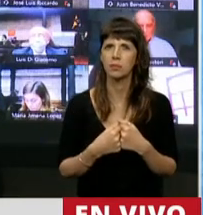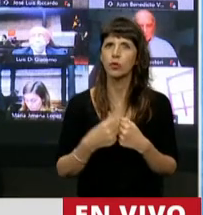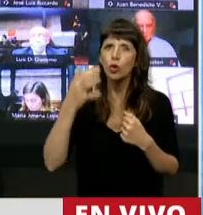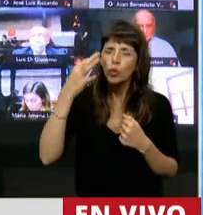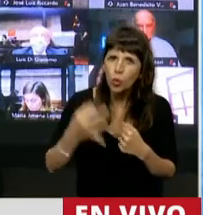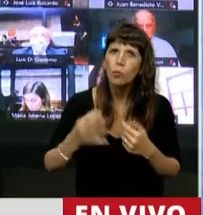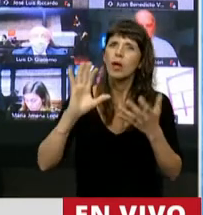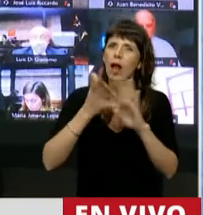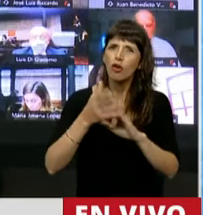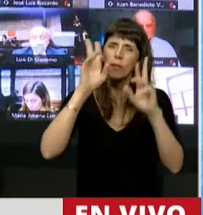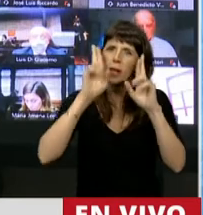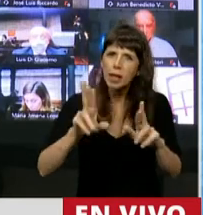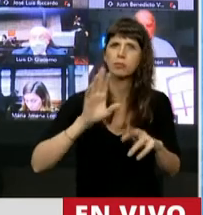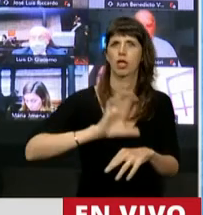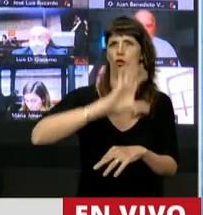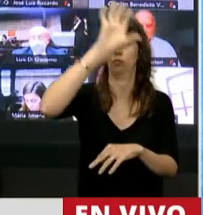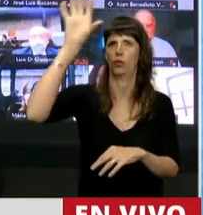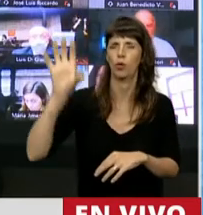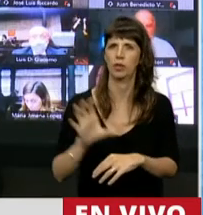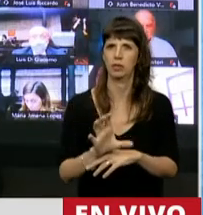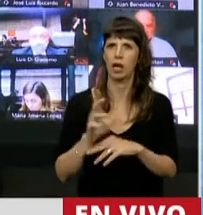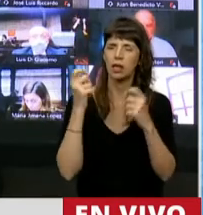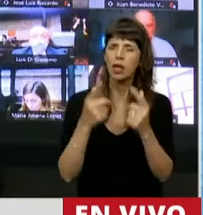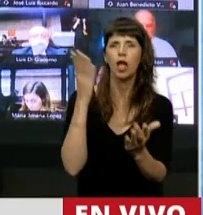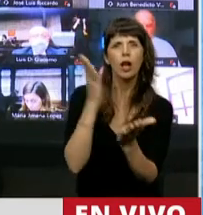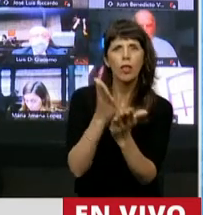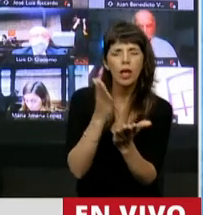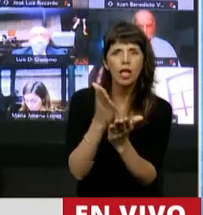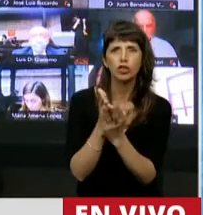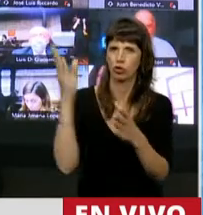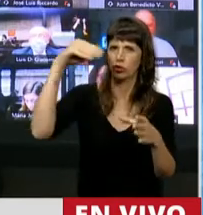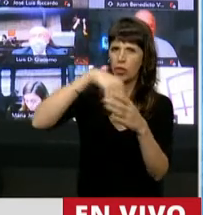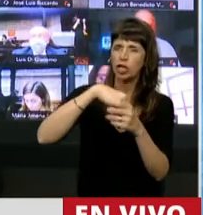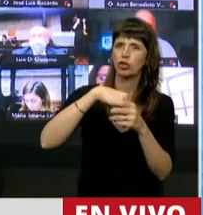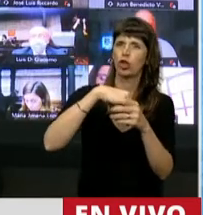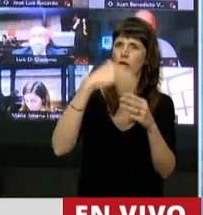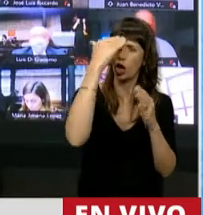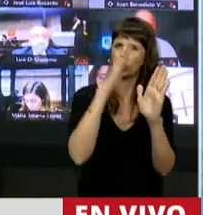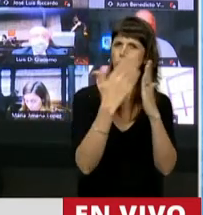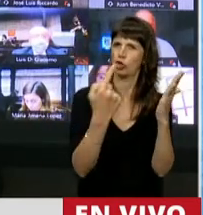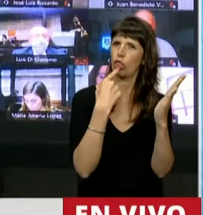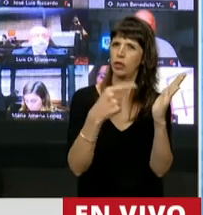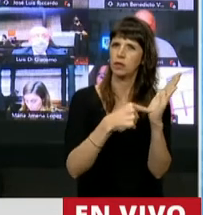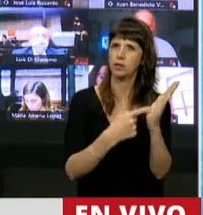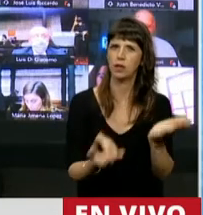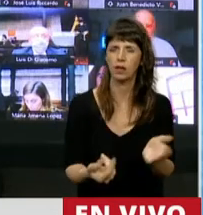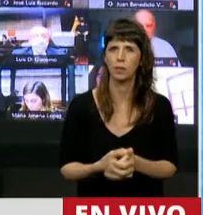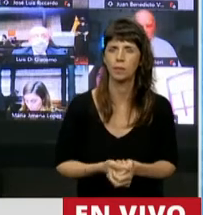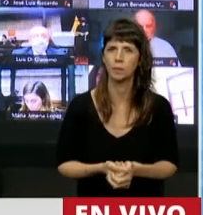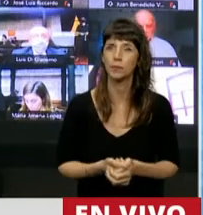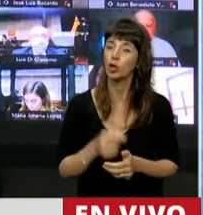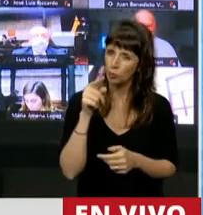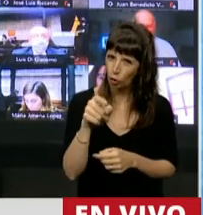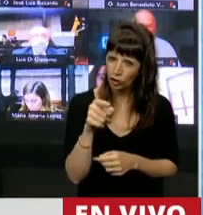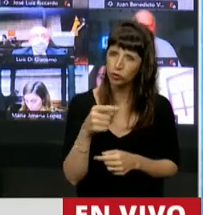de gobierno para que se le garanticen los derechos consagrados en nuestra constitución y es por eso y con esto